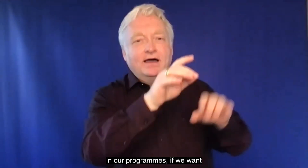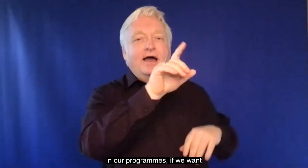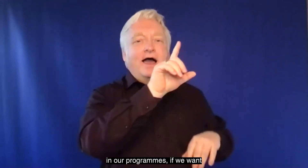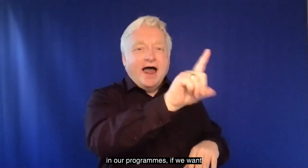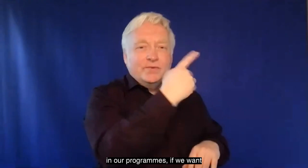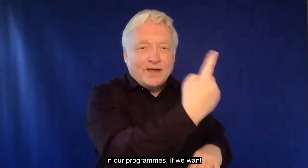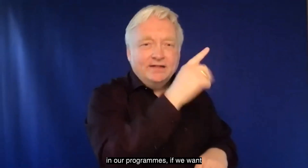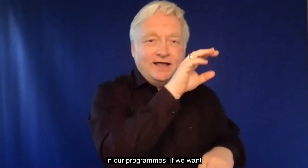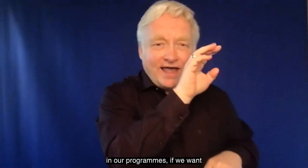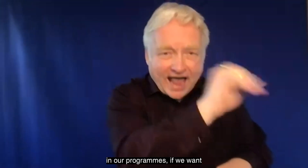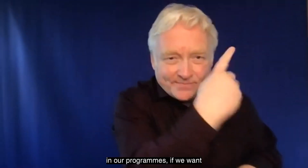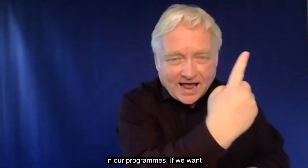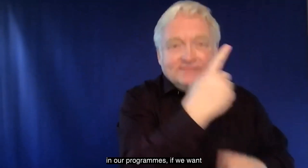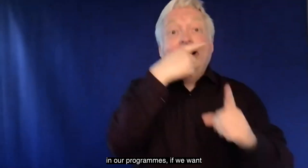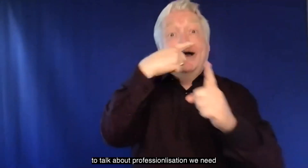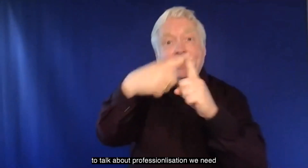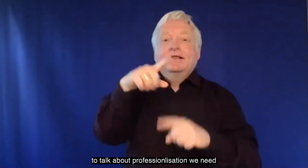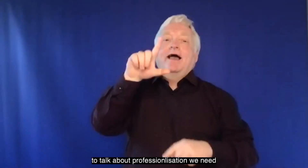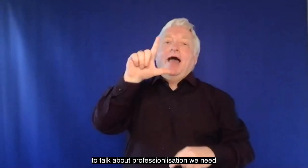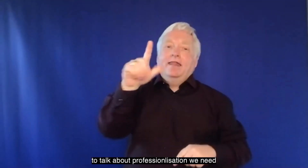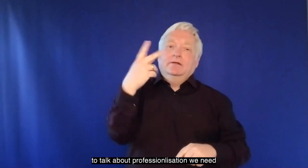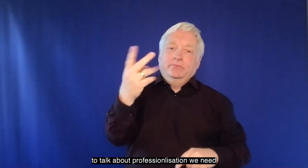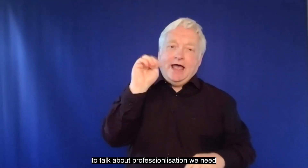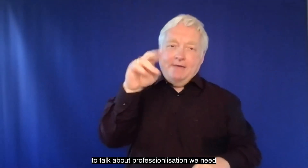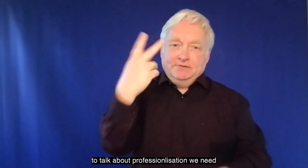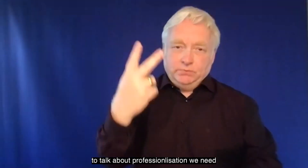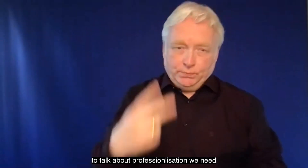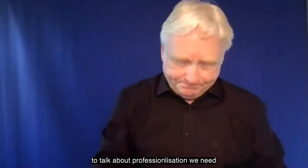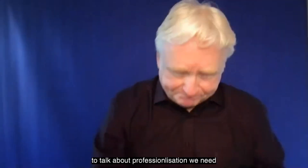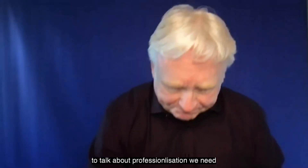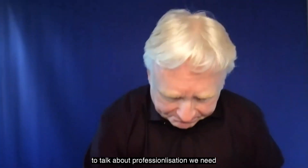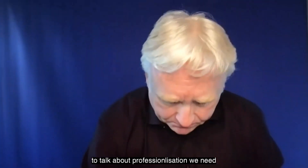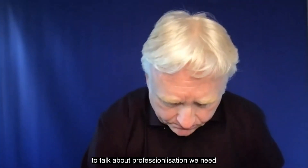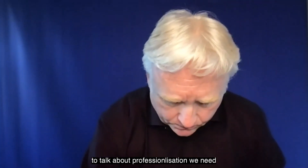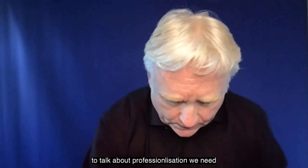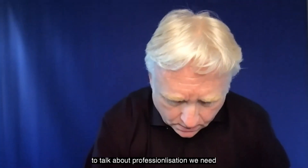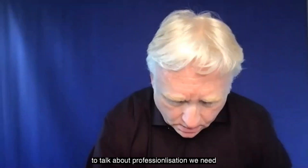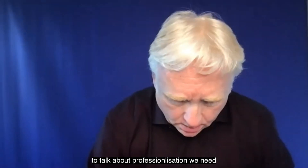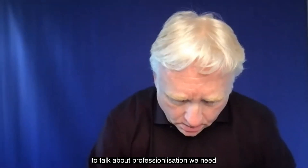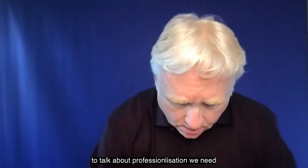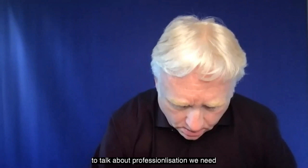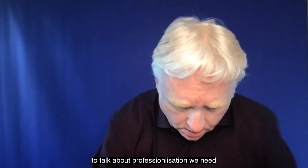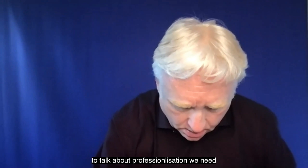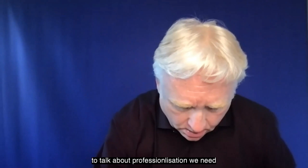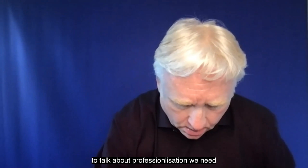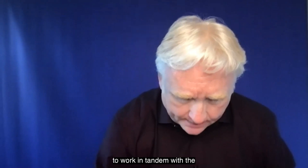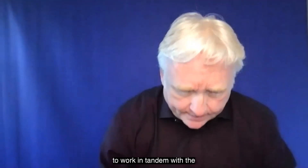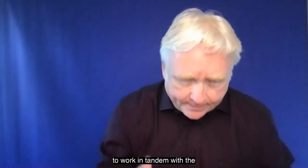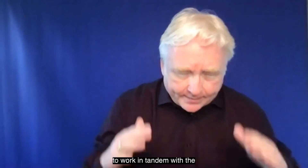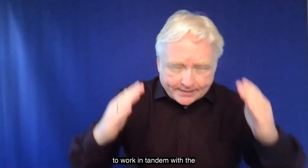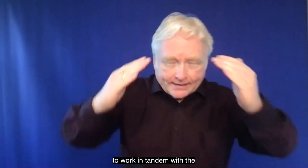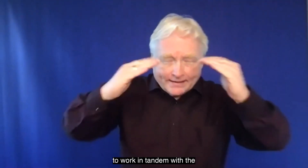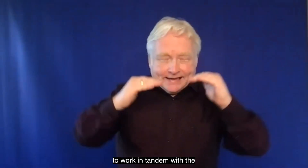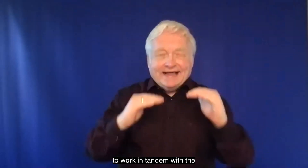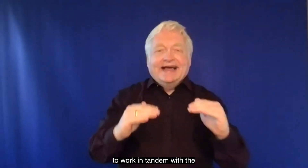inviable. Tenemos que pensar en esa diversidad, tenemos que pensar en esos diferentes perfiles, en L1, M1 que he